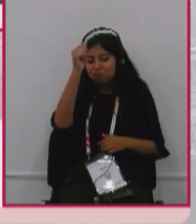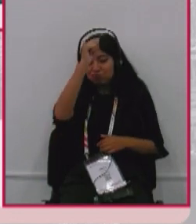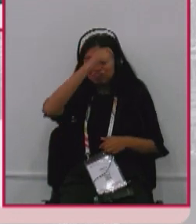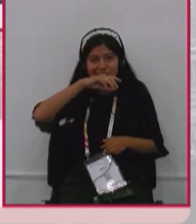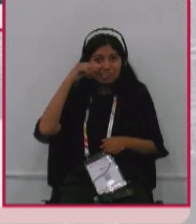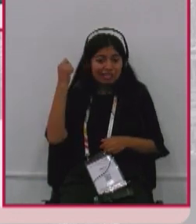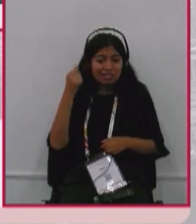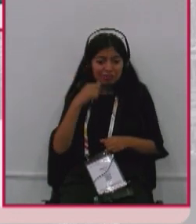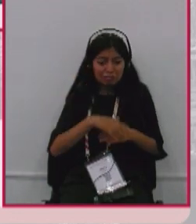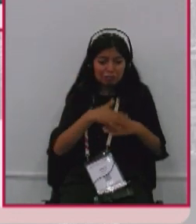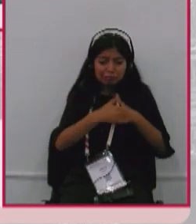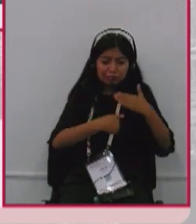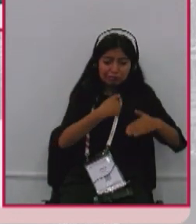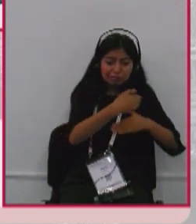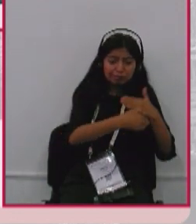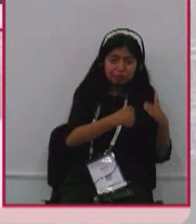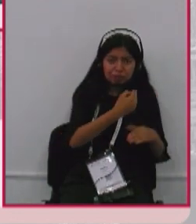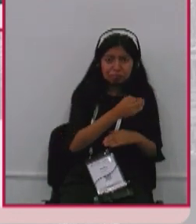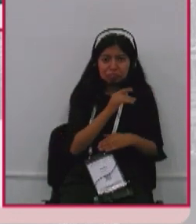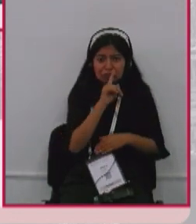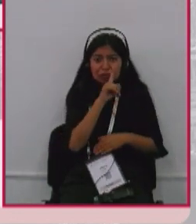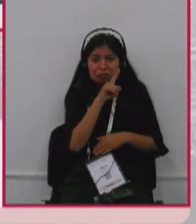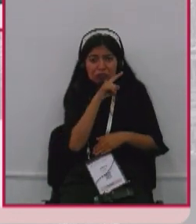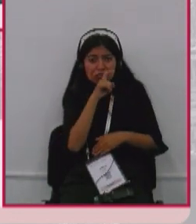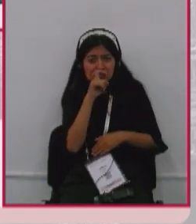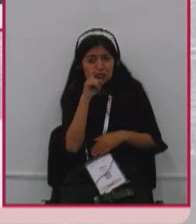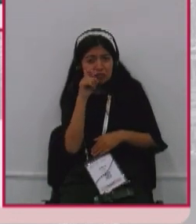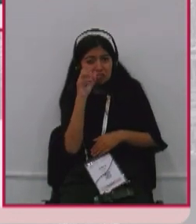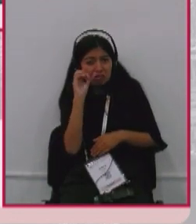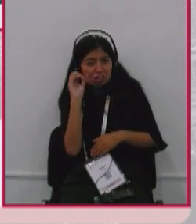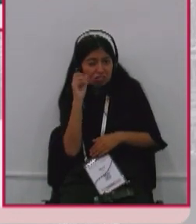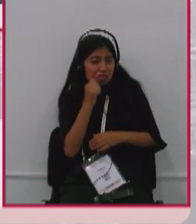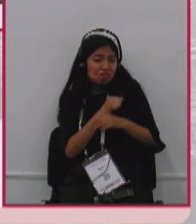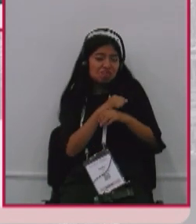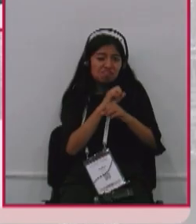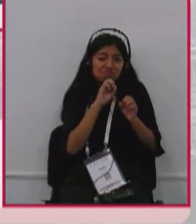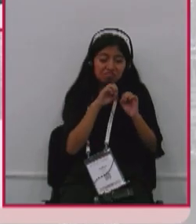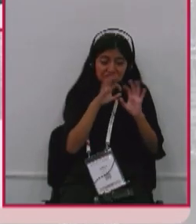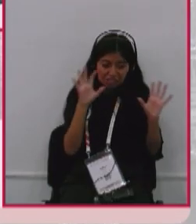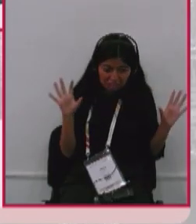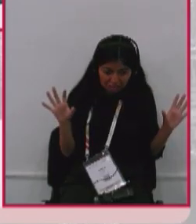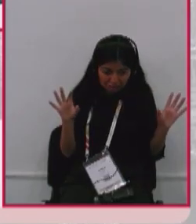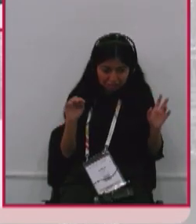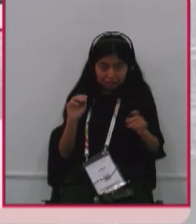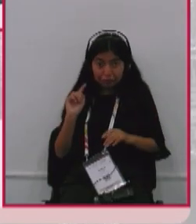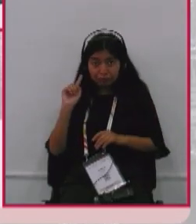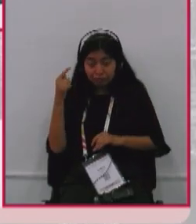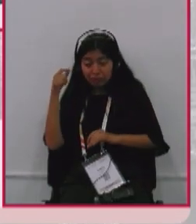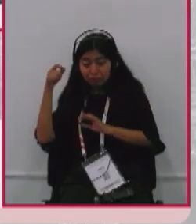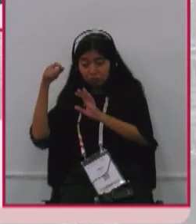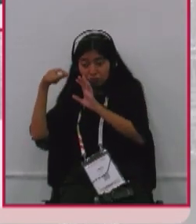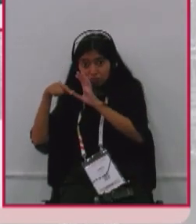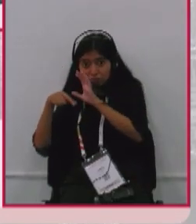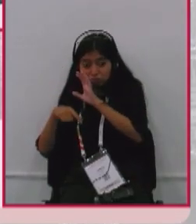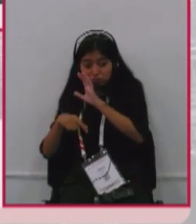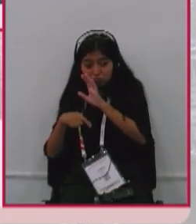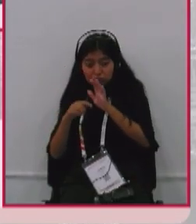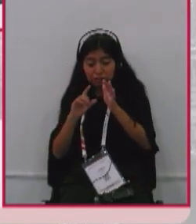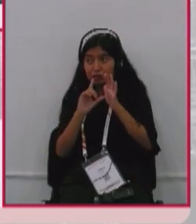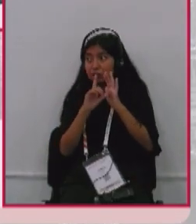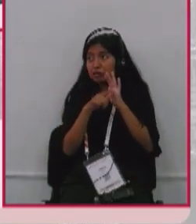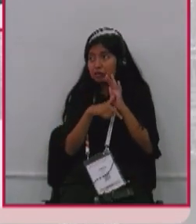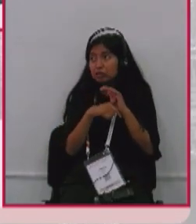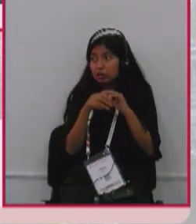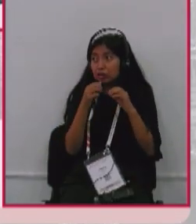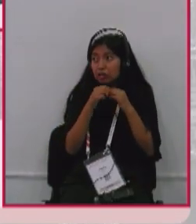proceso de lisivación normal se demora 110 días, ¿no? Desde que colocamos la primera gota hasta que tenemos la solución rica en